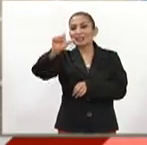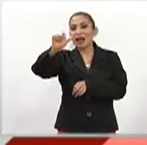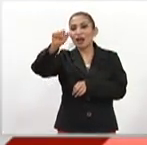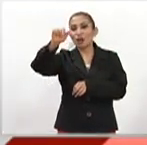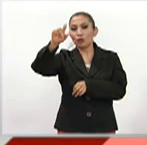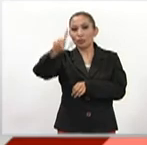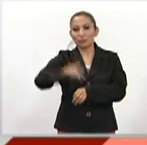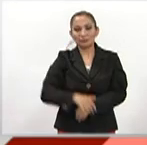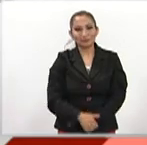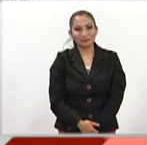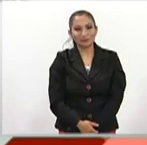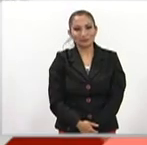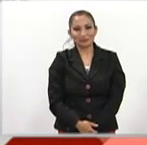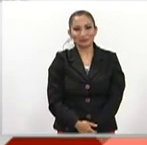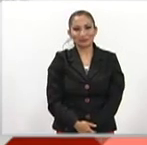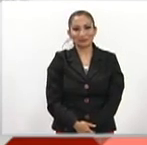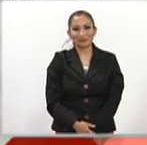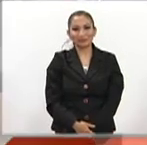www.gob.mx/salud.